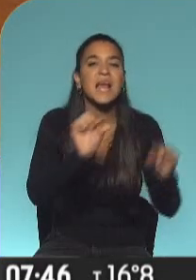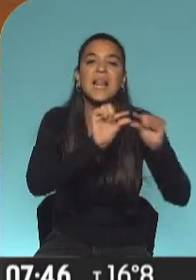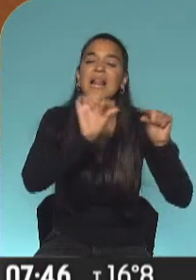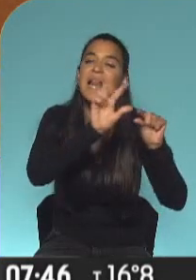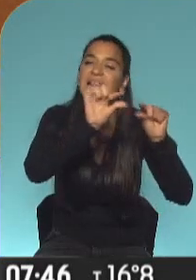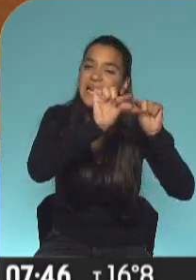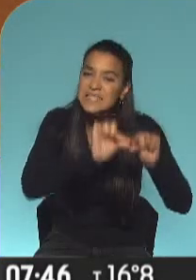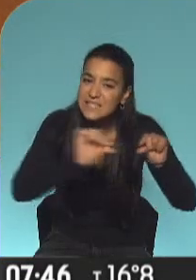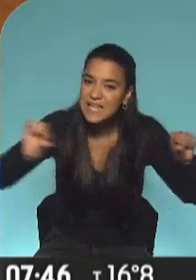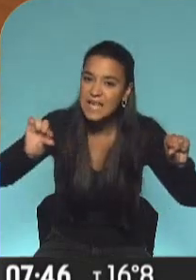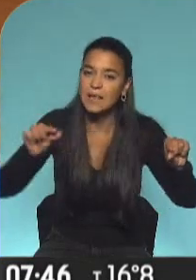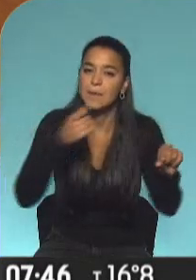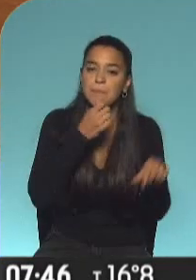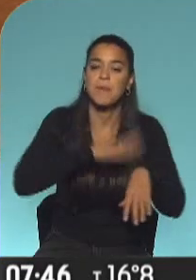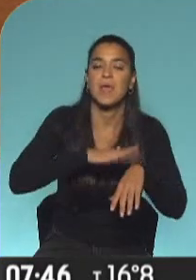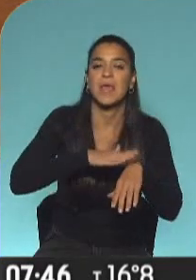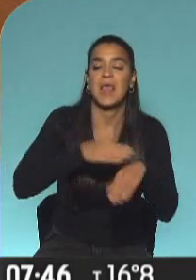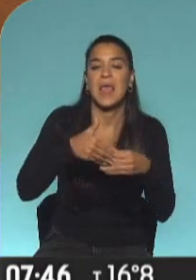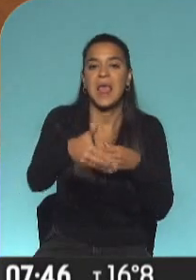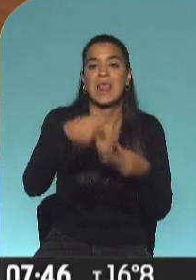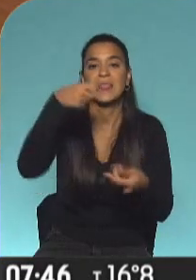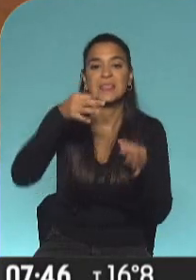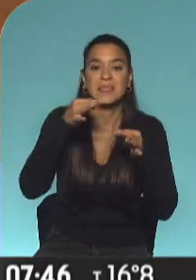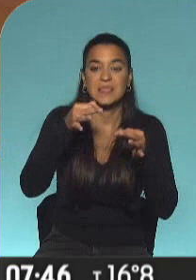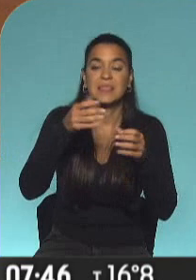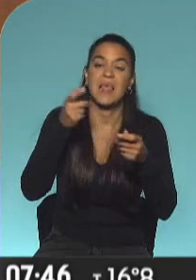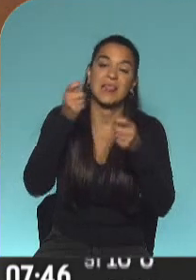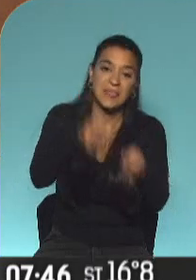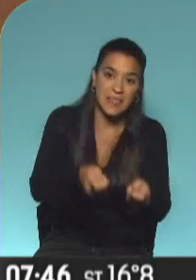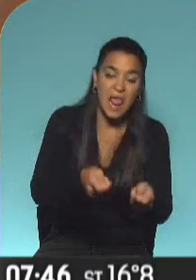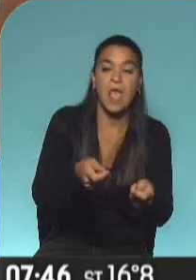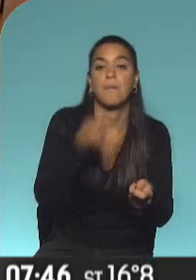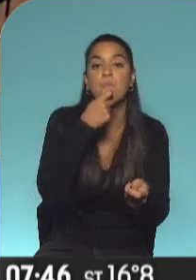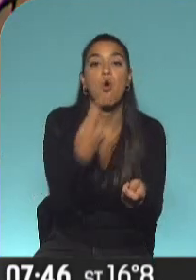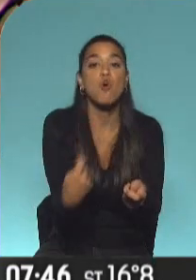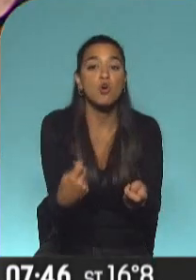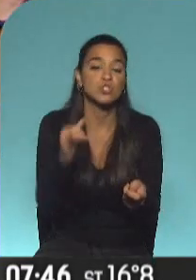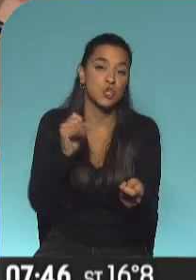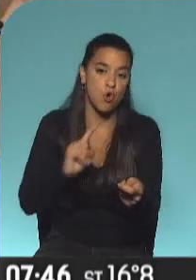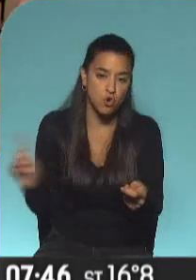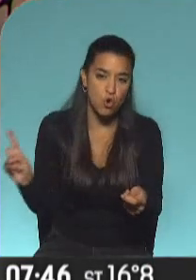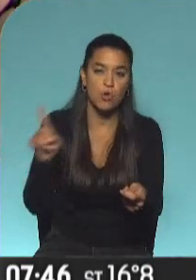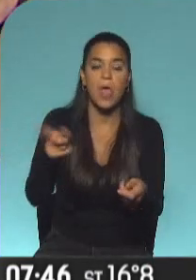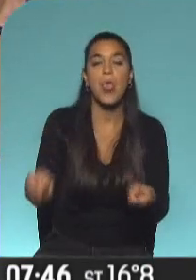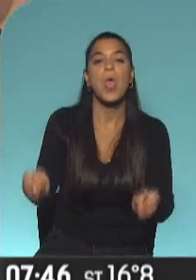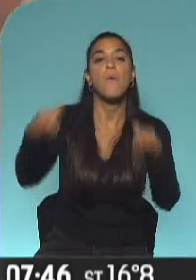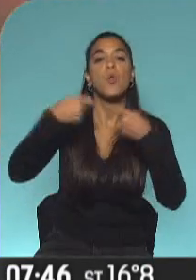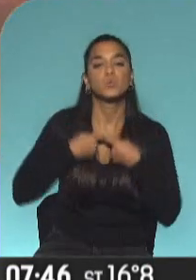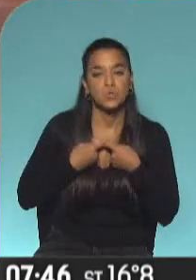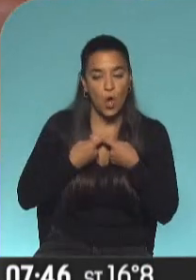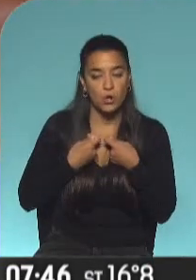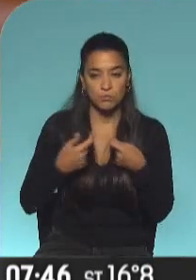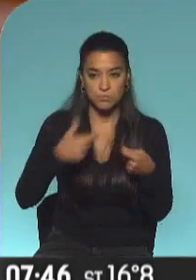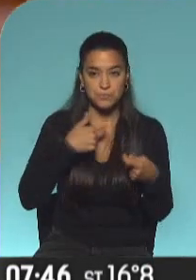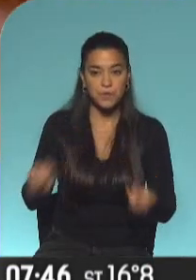decir, el plazo de entrega es importante, chequear también si la entrega tiene algún tipo de costo, eso mirarlo. La devolución, uno tiene